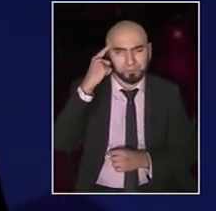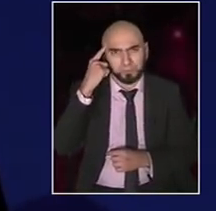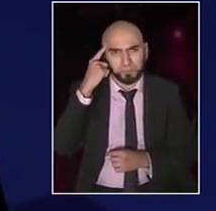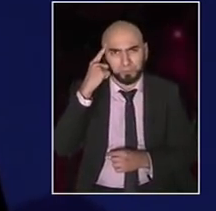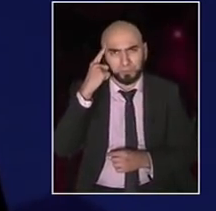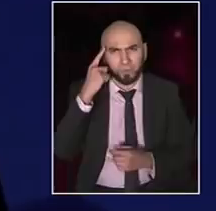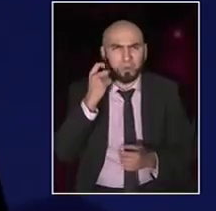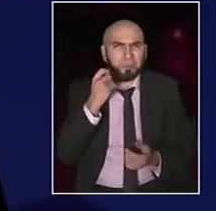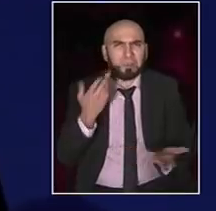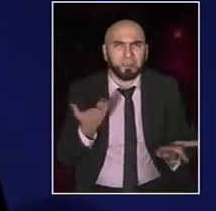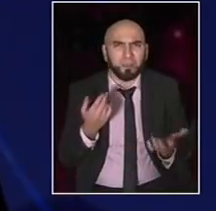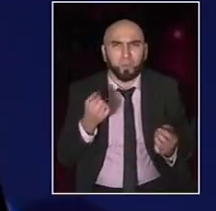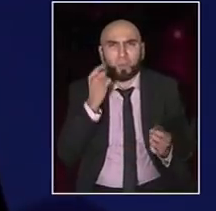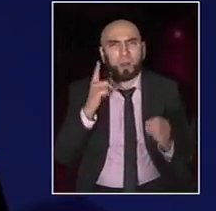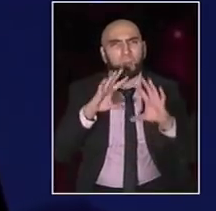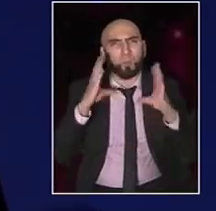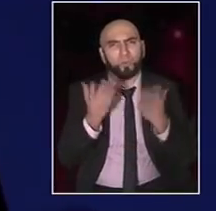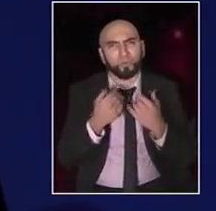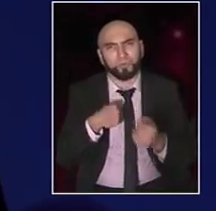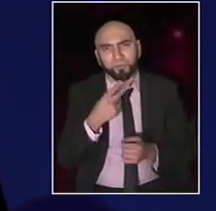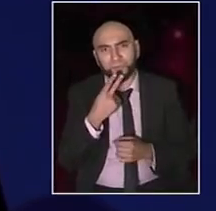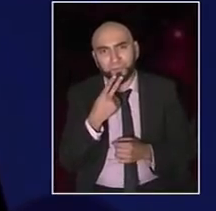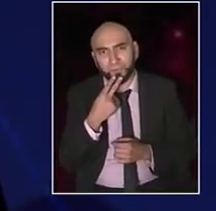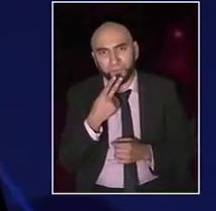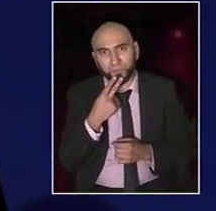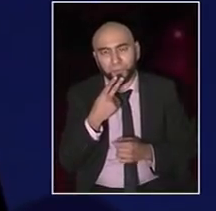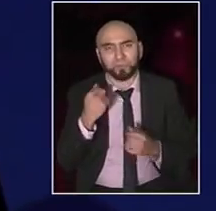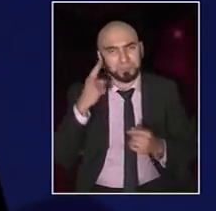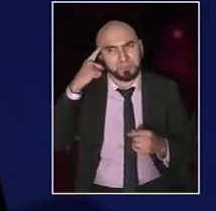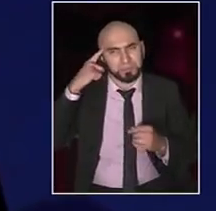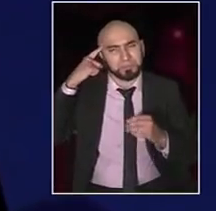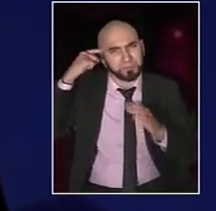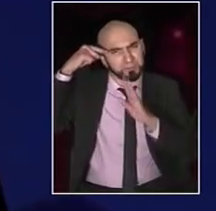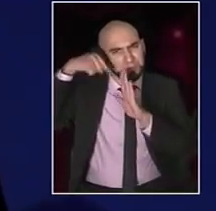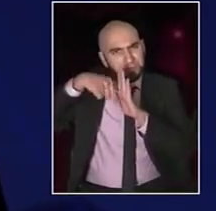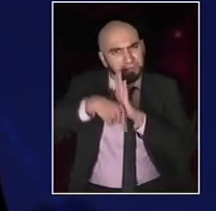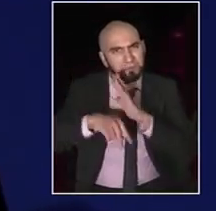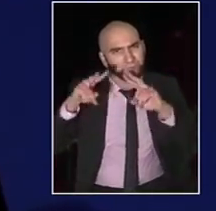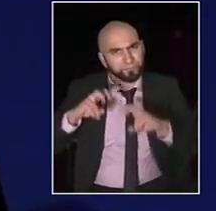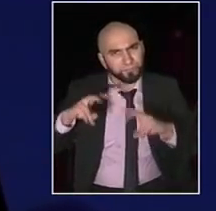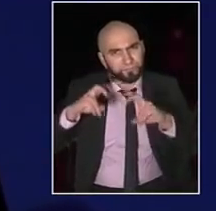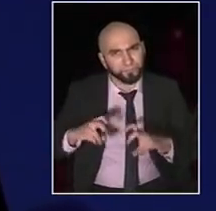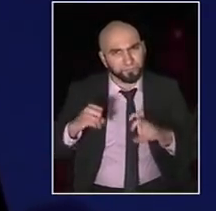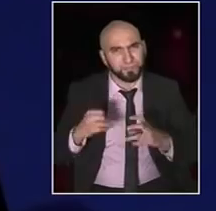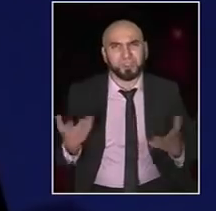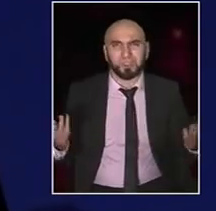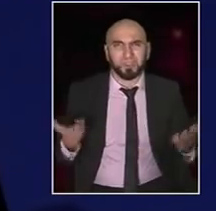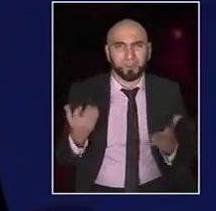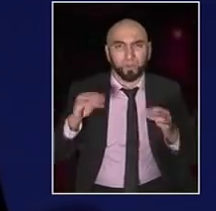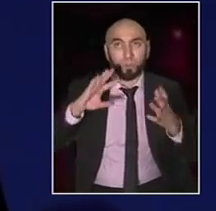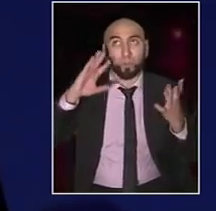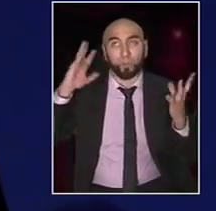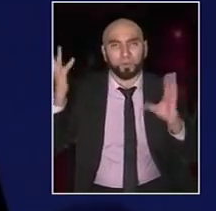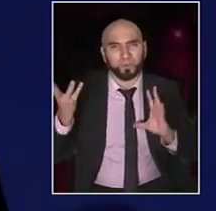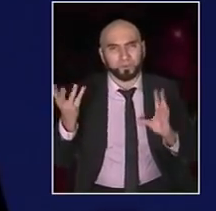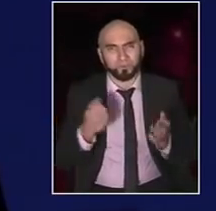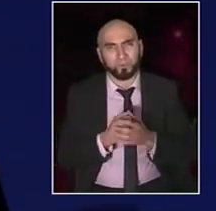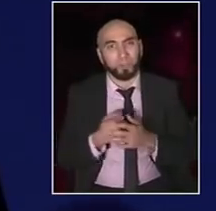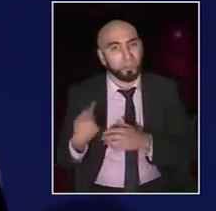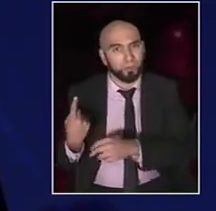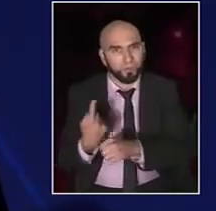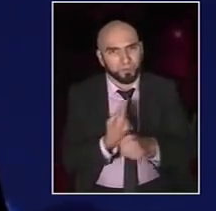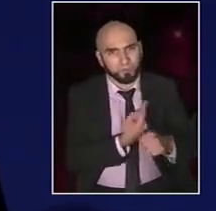viven y han indagado sin cesar qué es este universo que hablamos generando, y